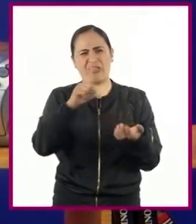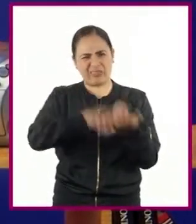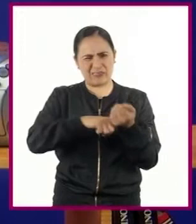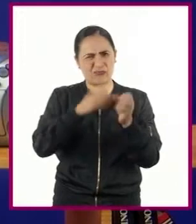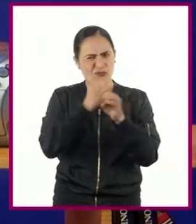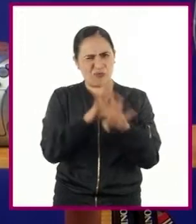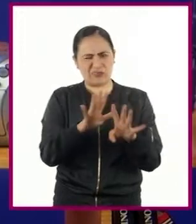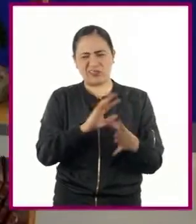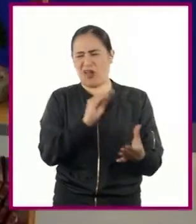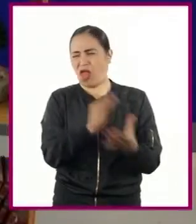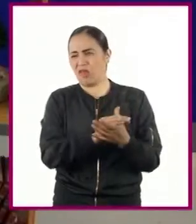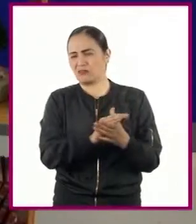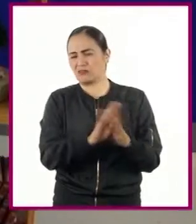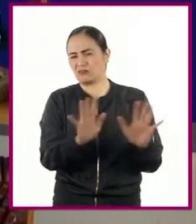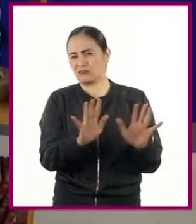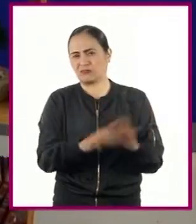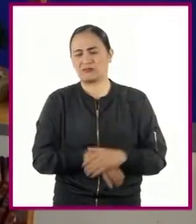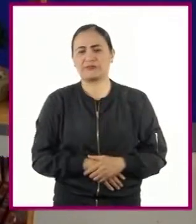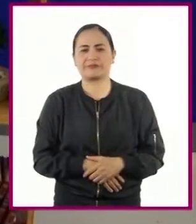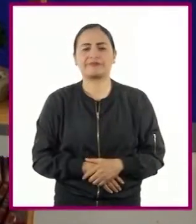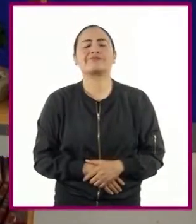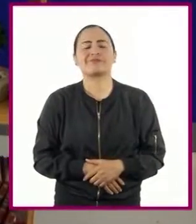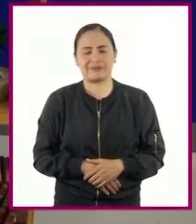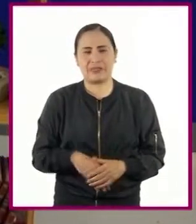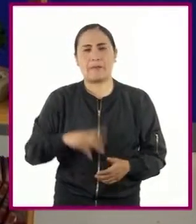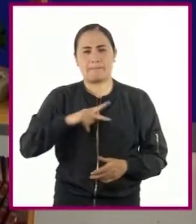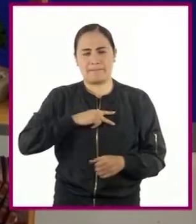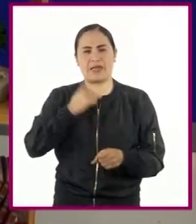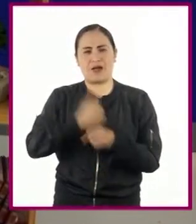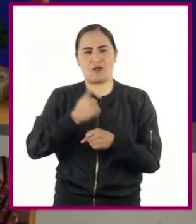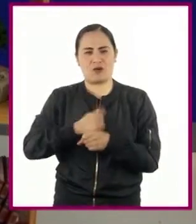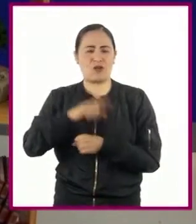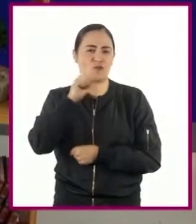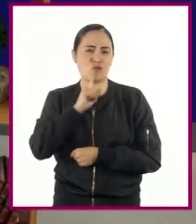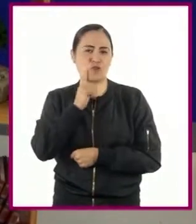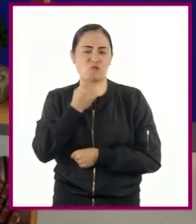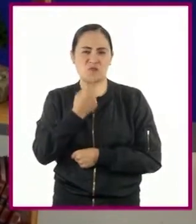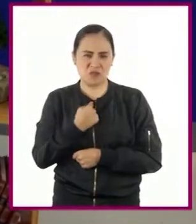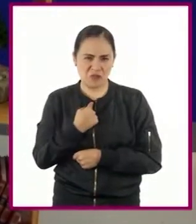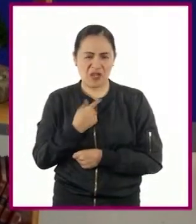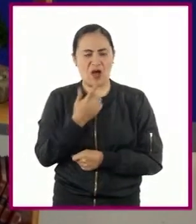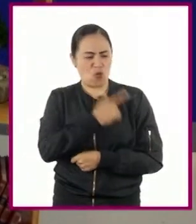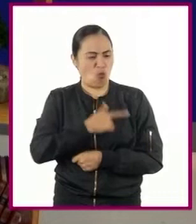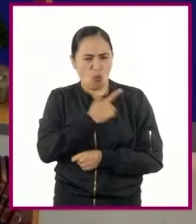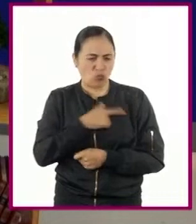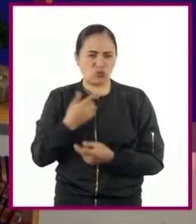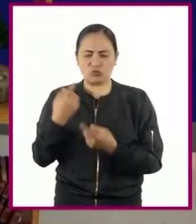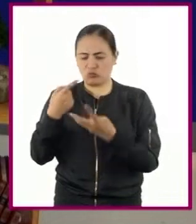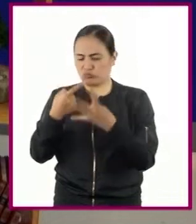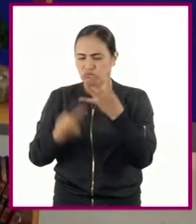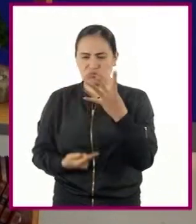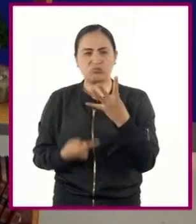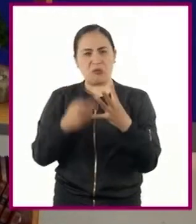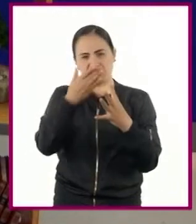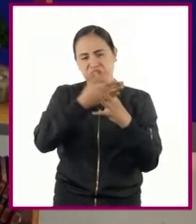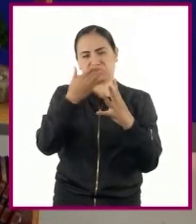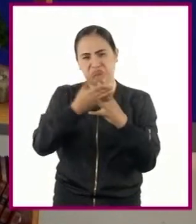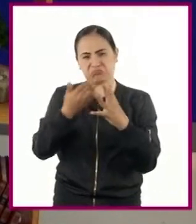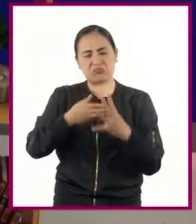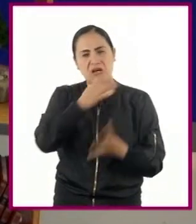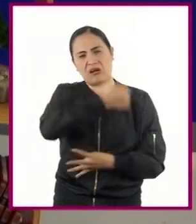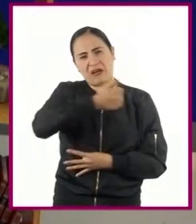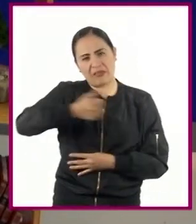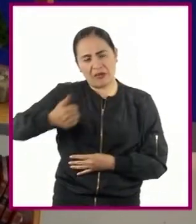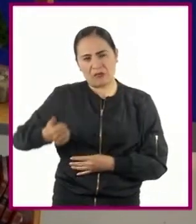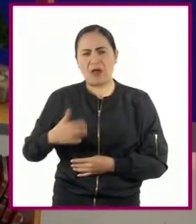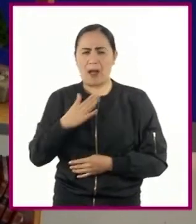habla. Como decía mi abuela, hay para todos los gustos y momentos. Personalmente prefiero la radio